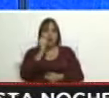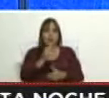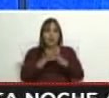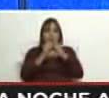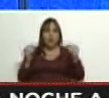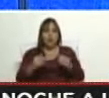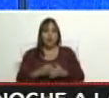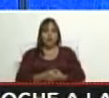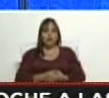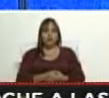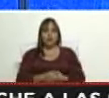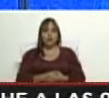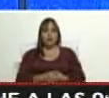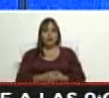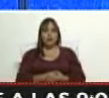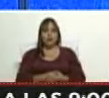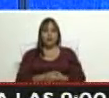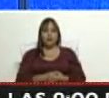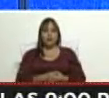precisamente